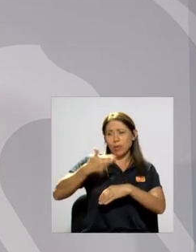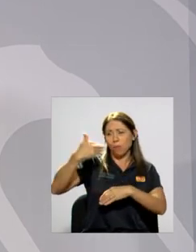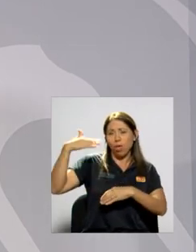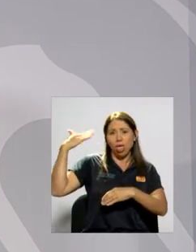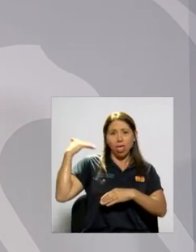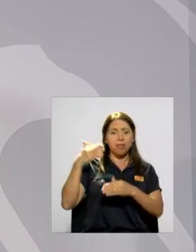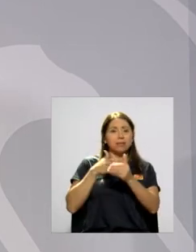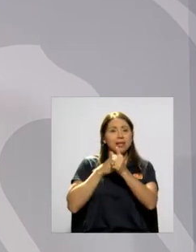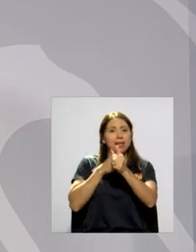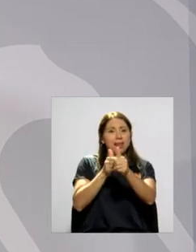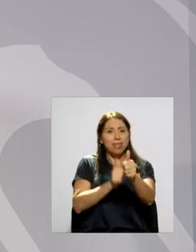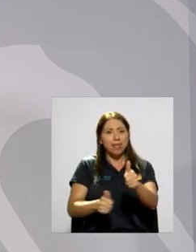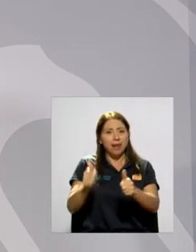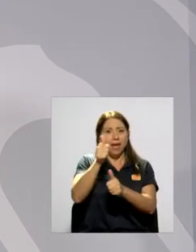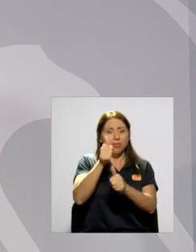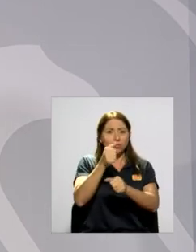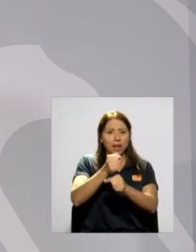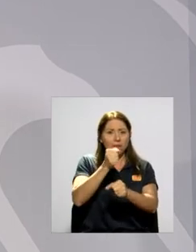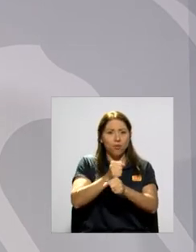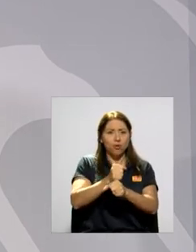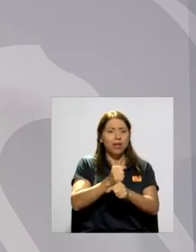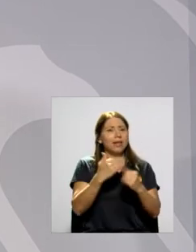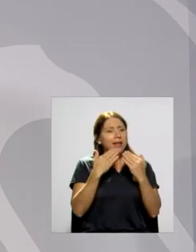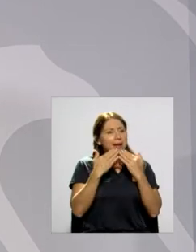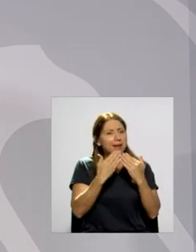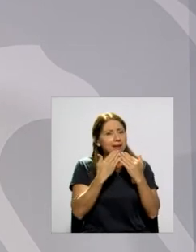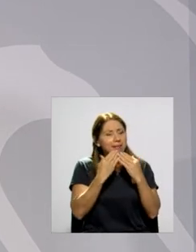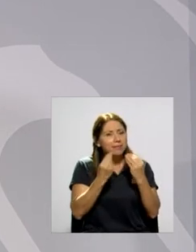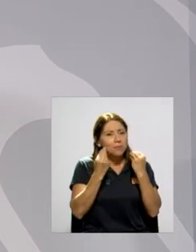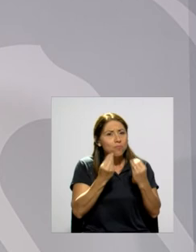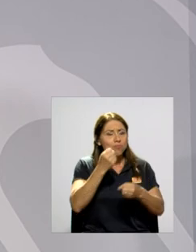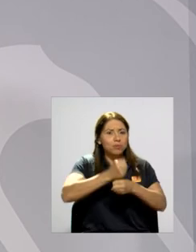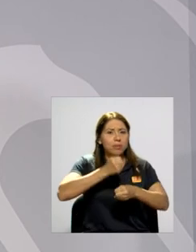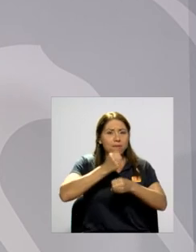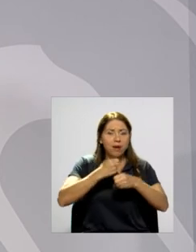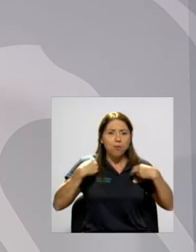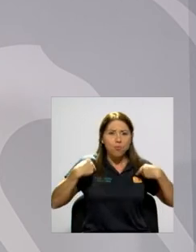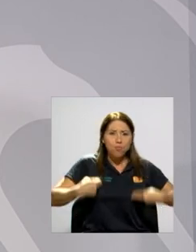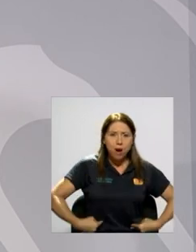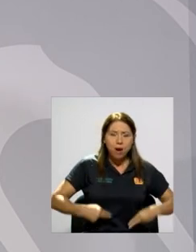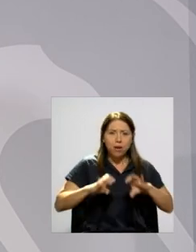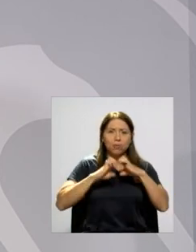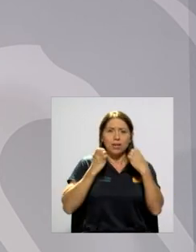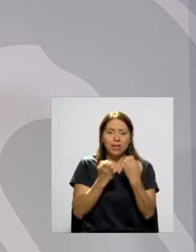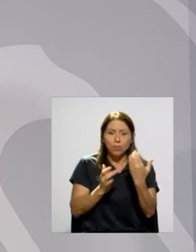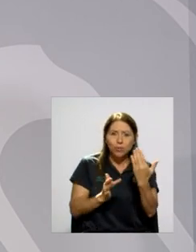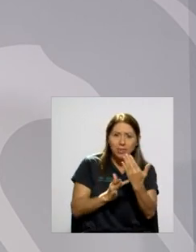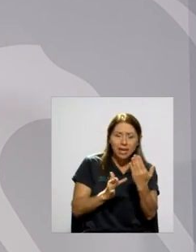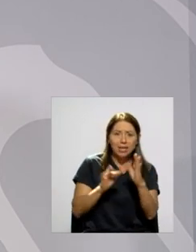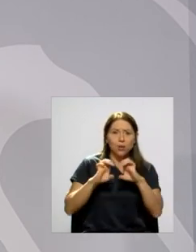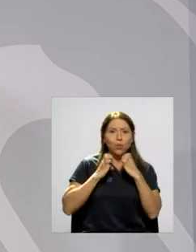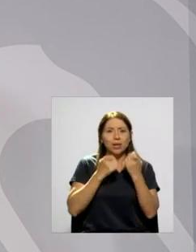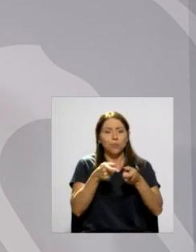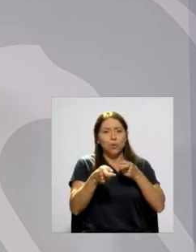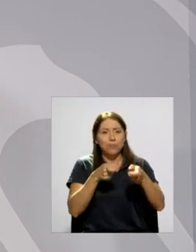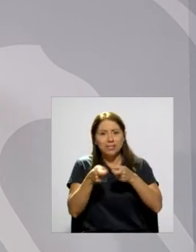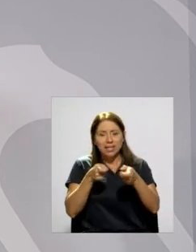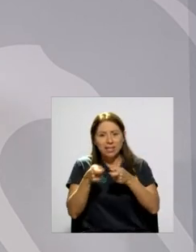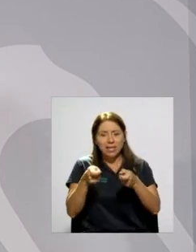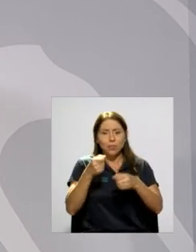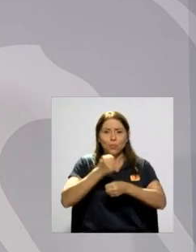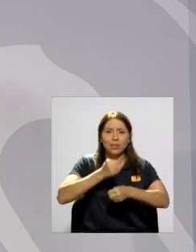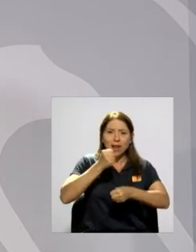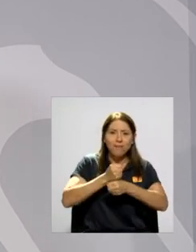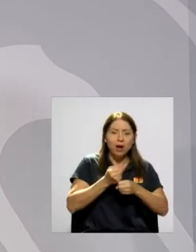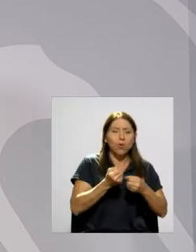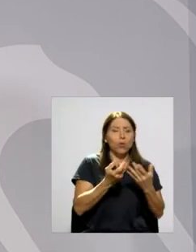labor. Debo de agradecer profundamente el trabajo humano del equipo técnico, del equipo administrativo, del trabajo de